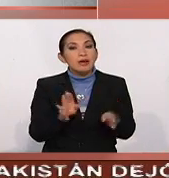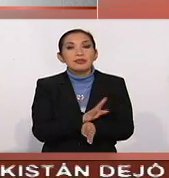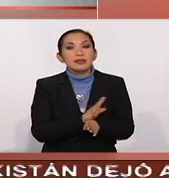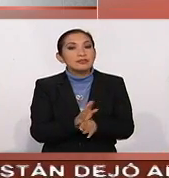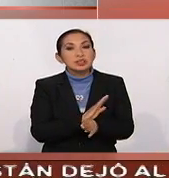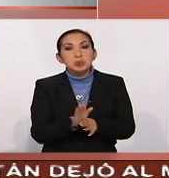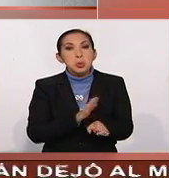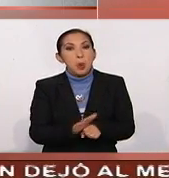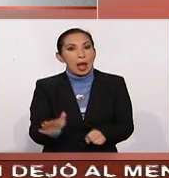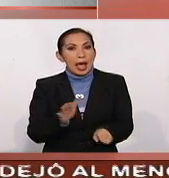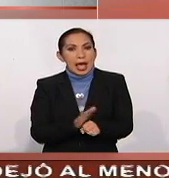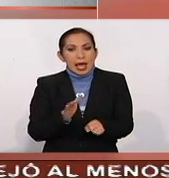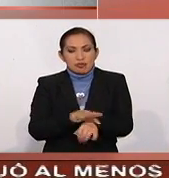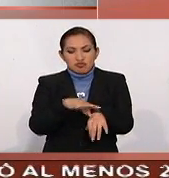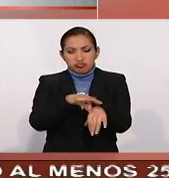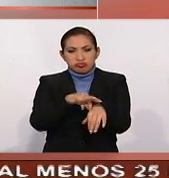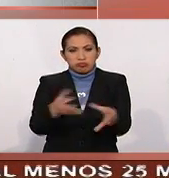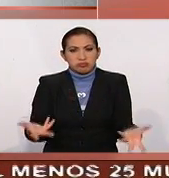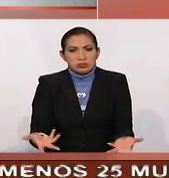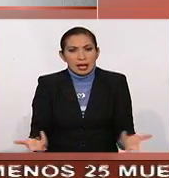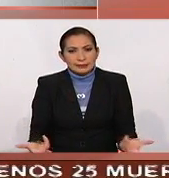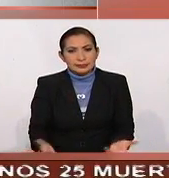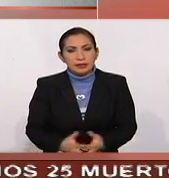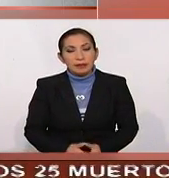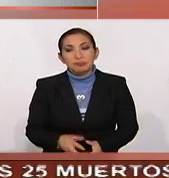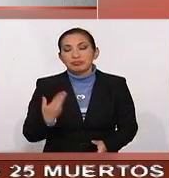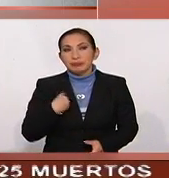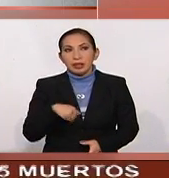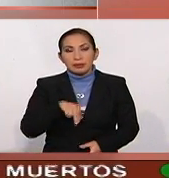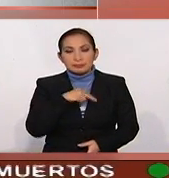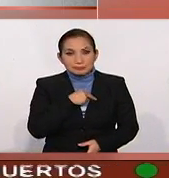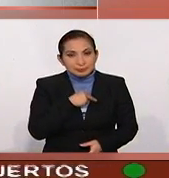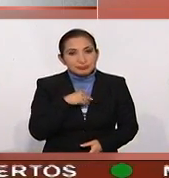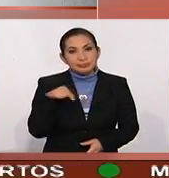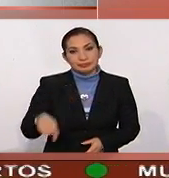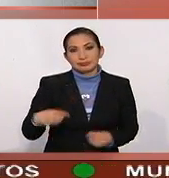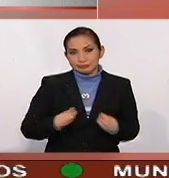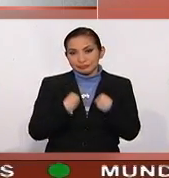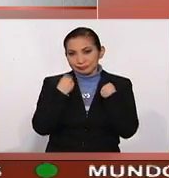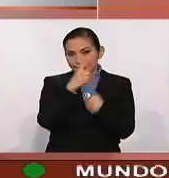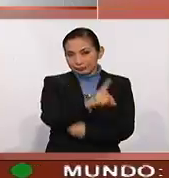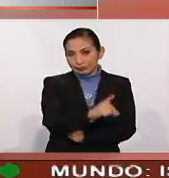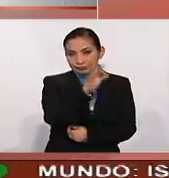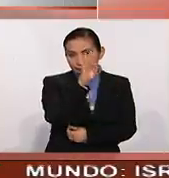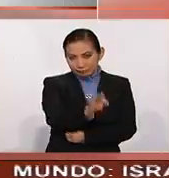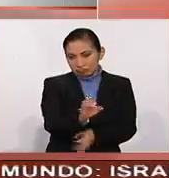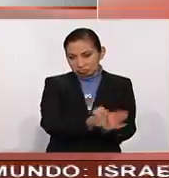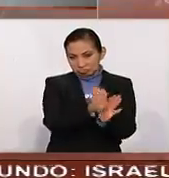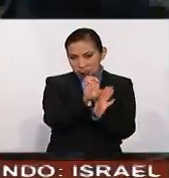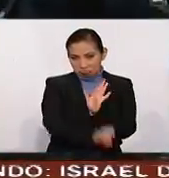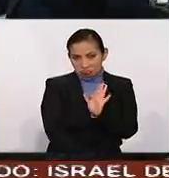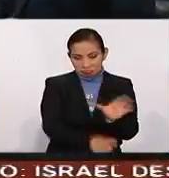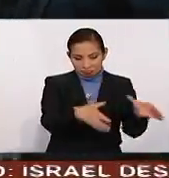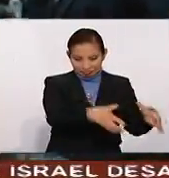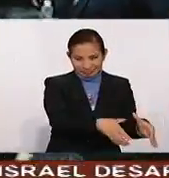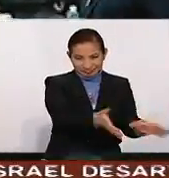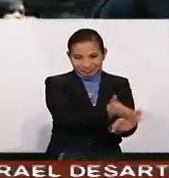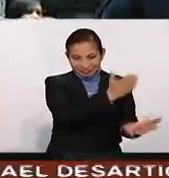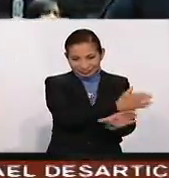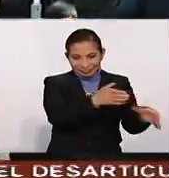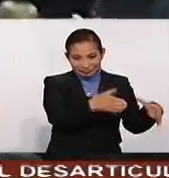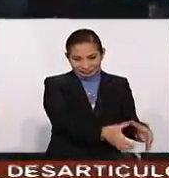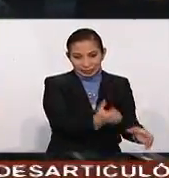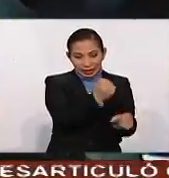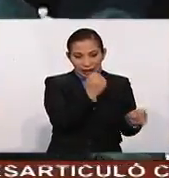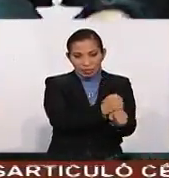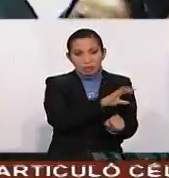beneficio palpable para los ciudadanos. Nosotros, como habitantes del Distrito Federal, por ejemplo, Hace